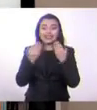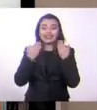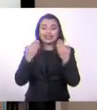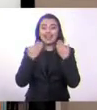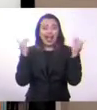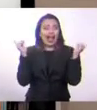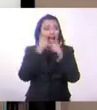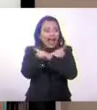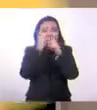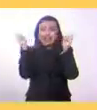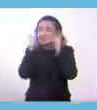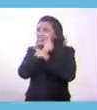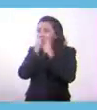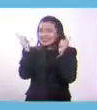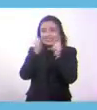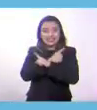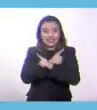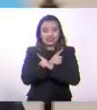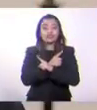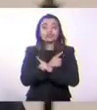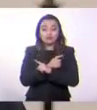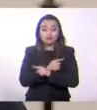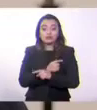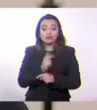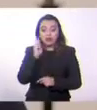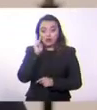que presenta.